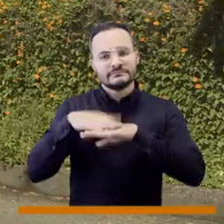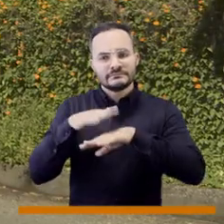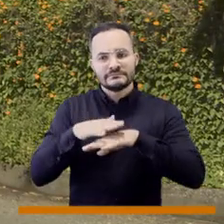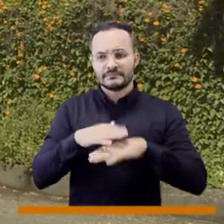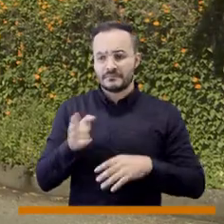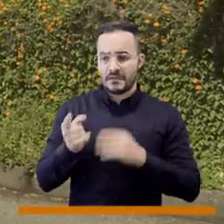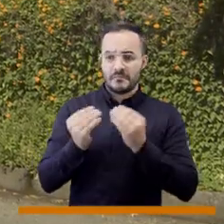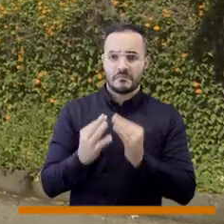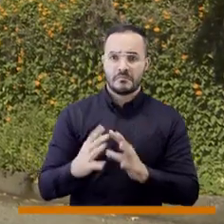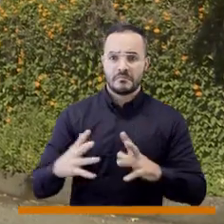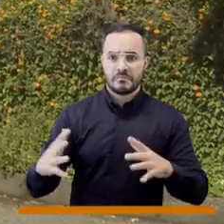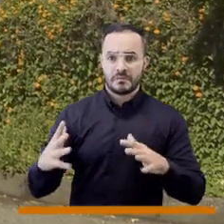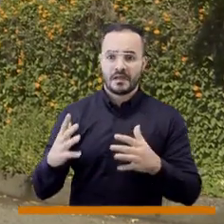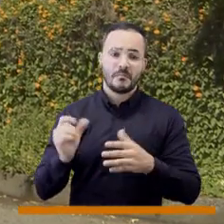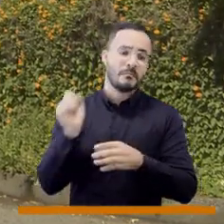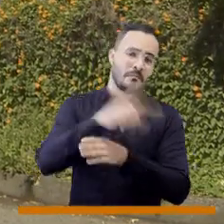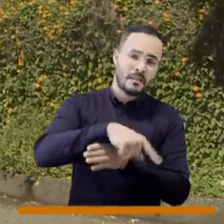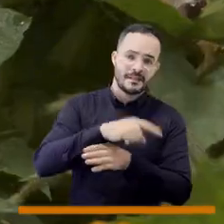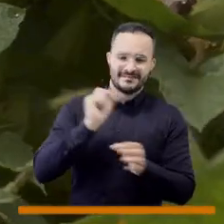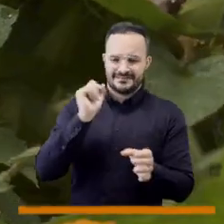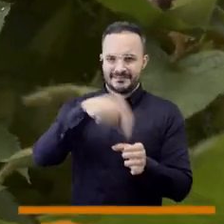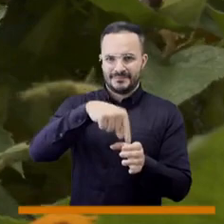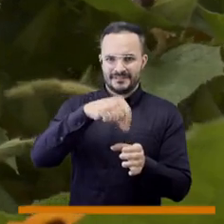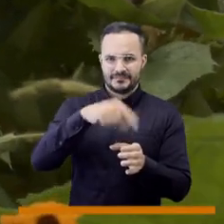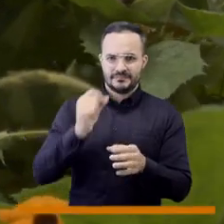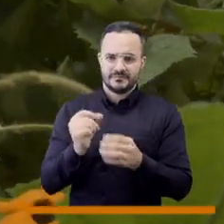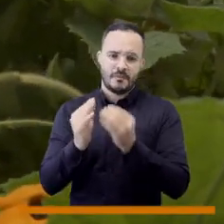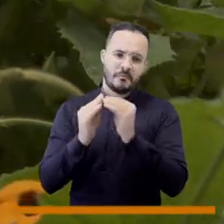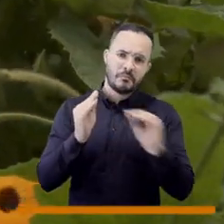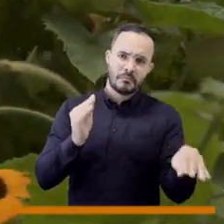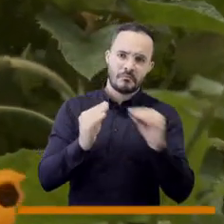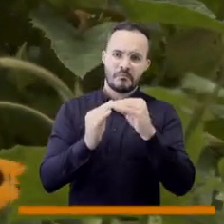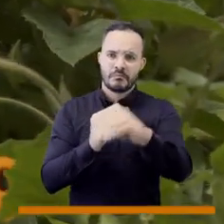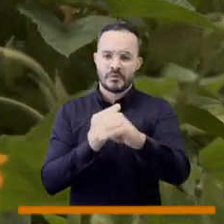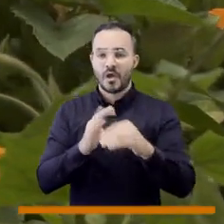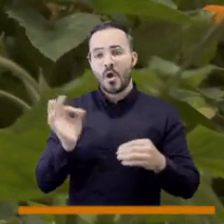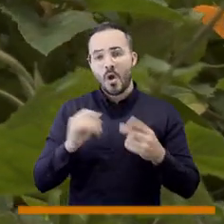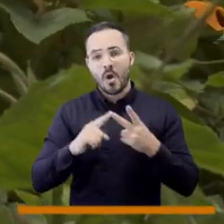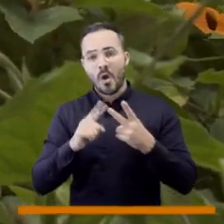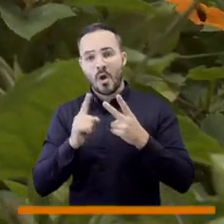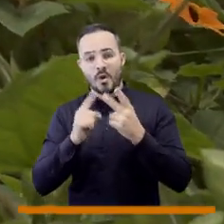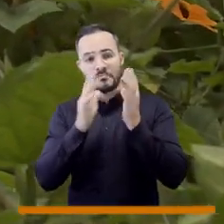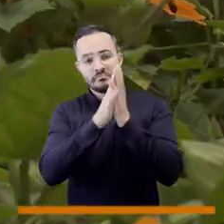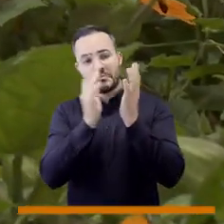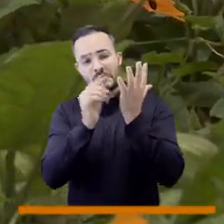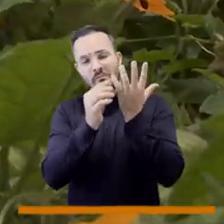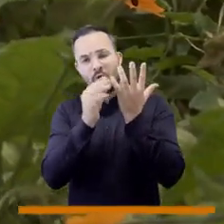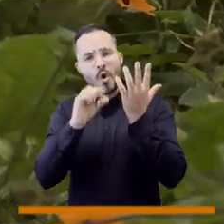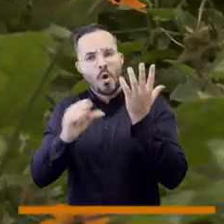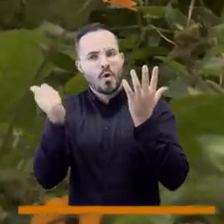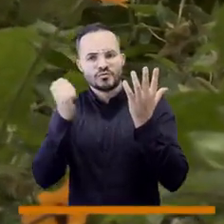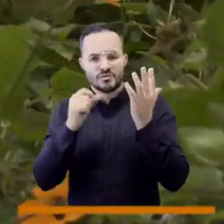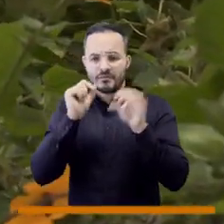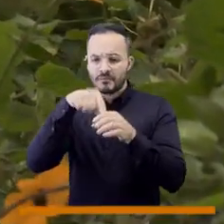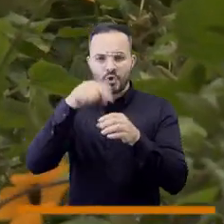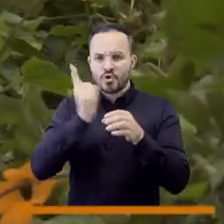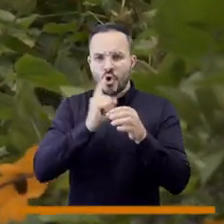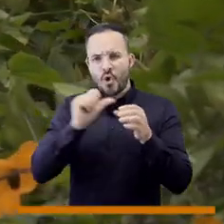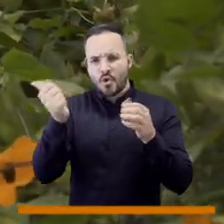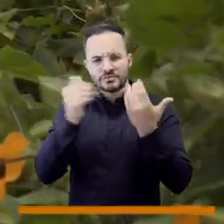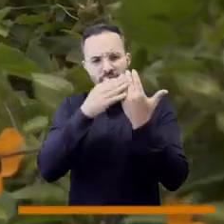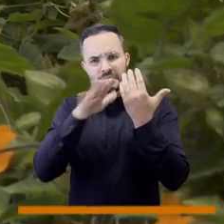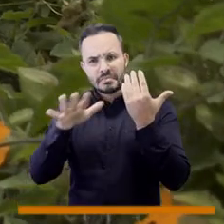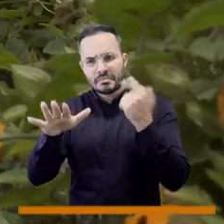utiliza el mecanismo de dispersión por semilla sino también por por rizomas o por esquejes de su propia planta y